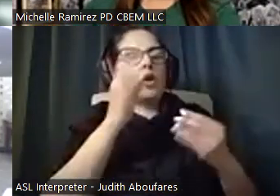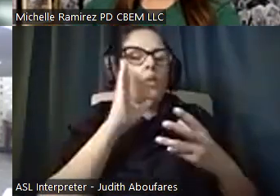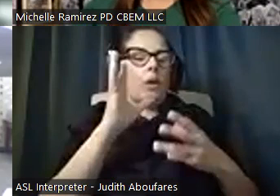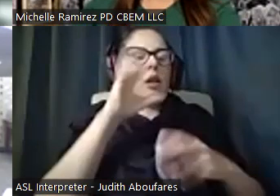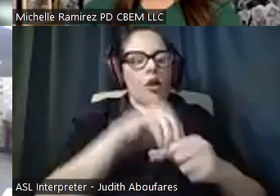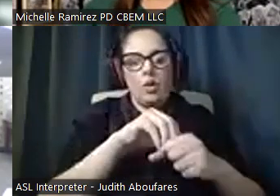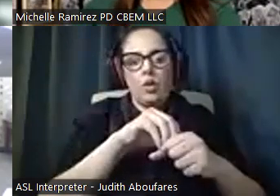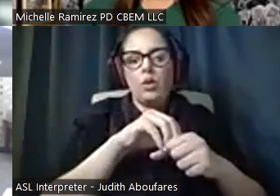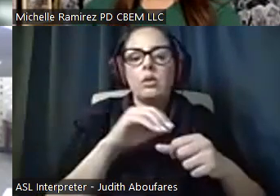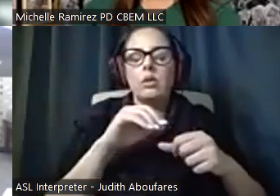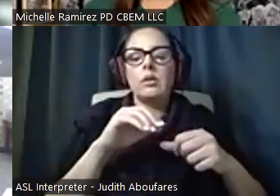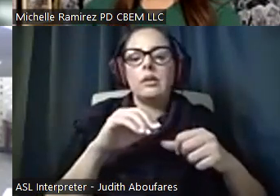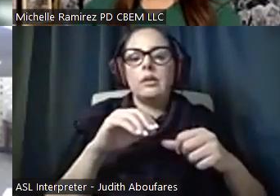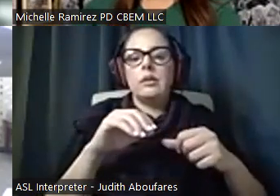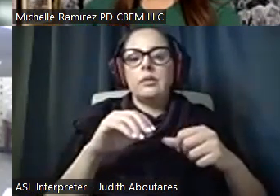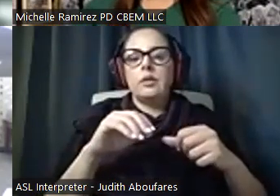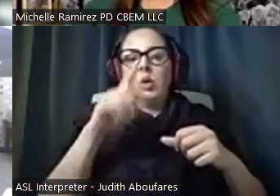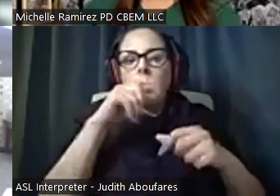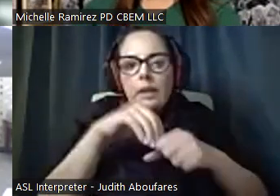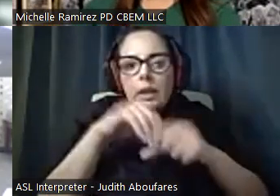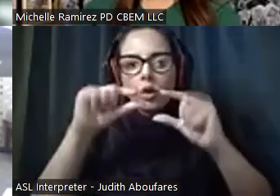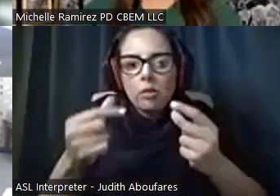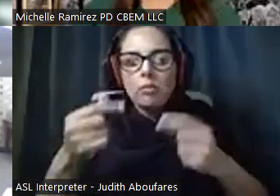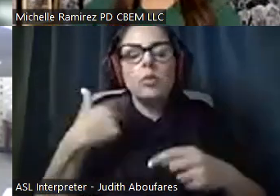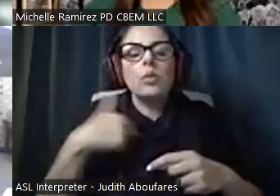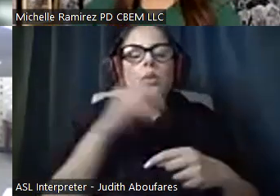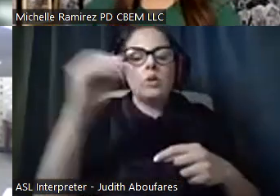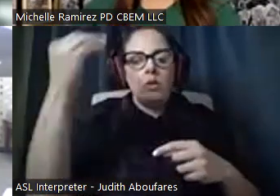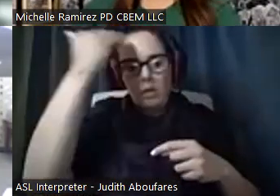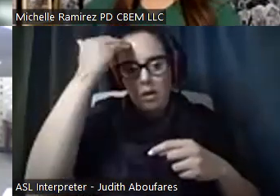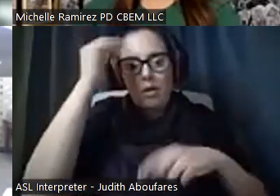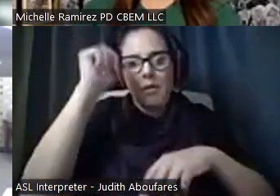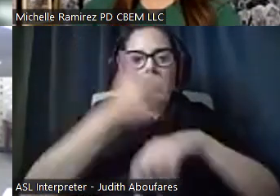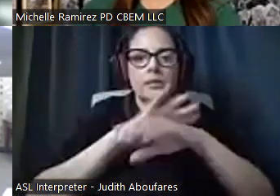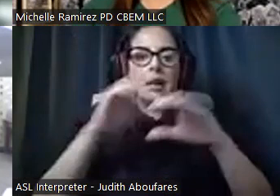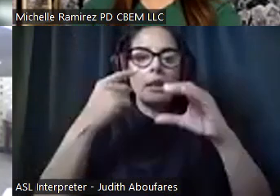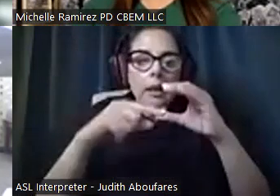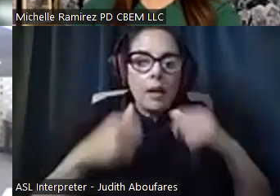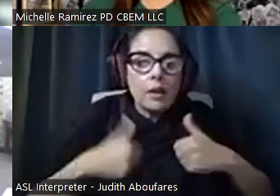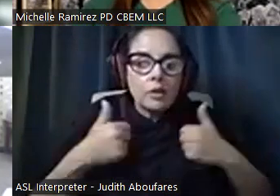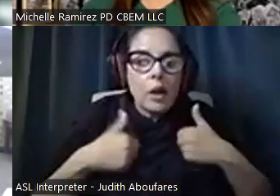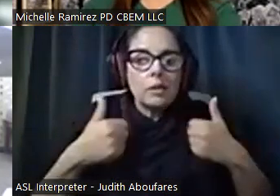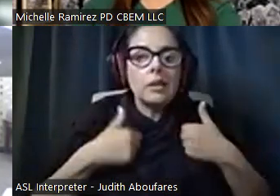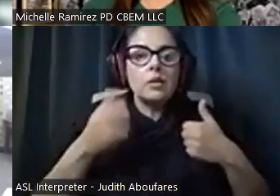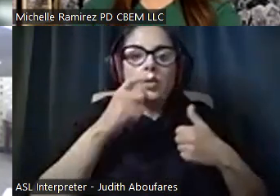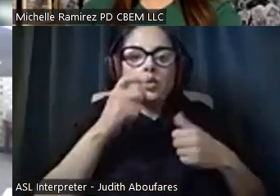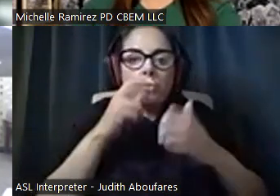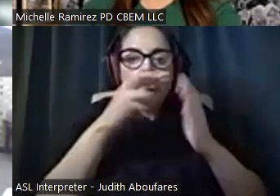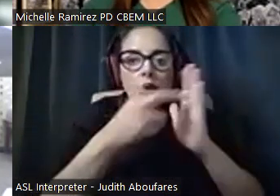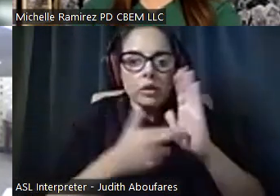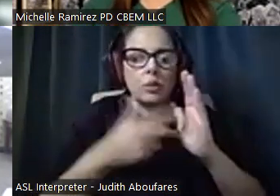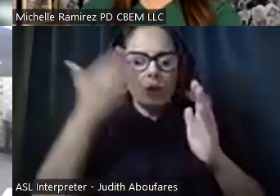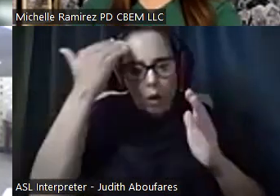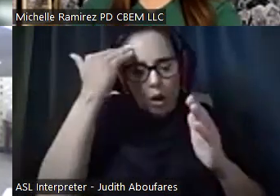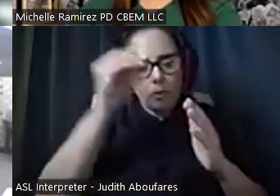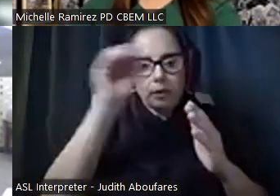va a tener esta del grupo y sabemos que basado en los correos